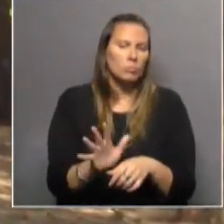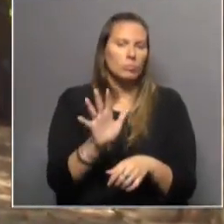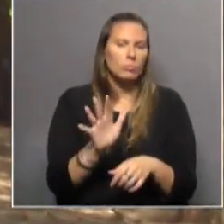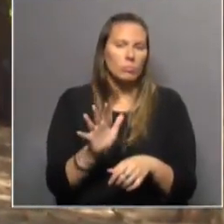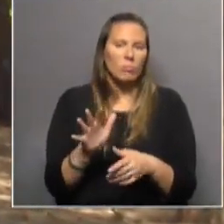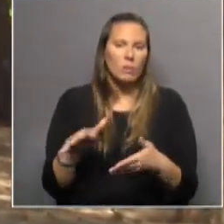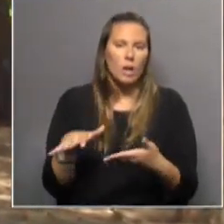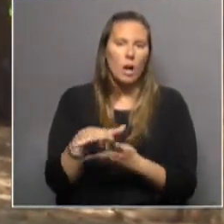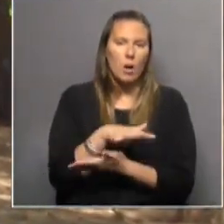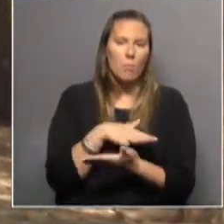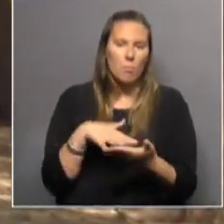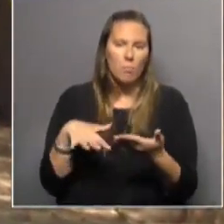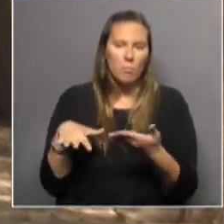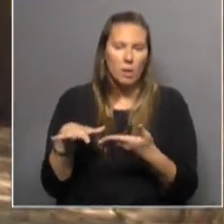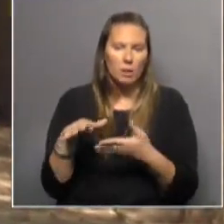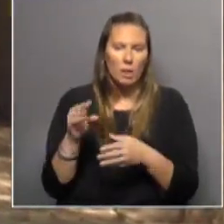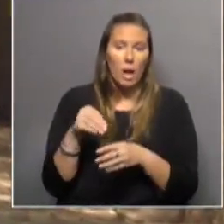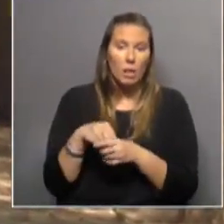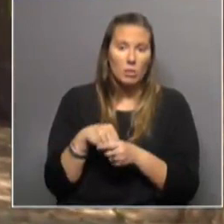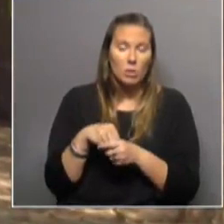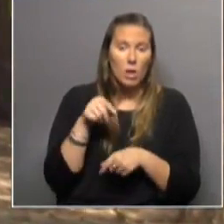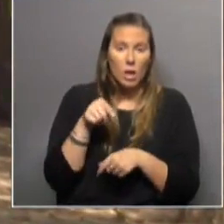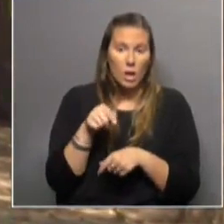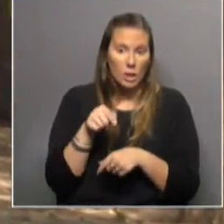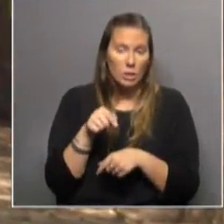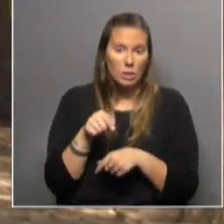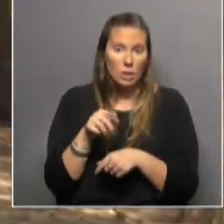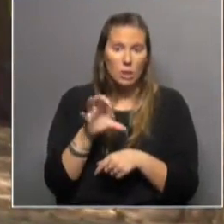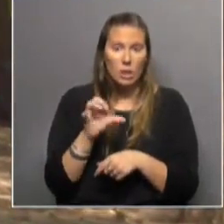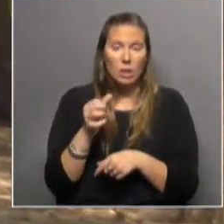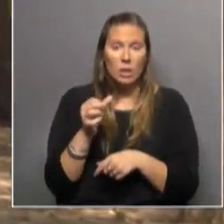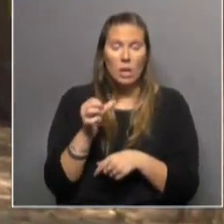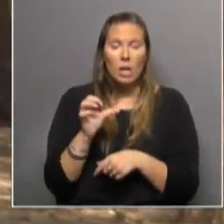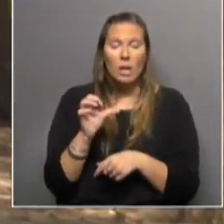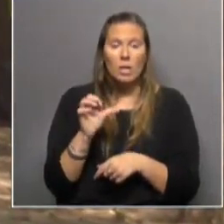está todo dentro de la zona del humedal, ¿no? Este es el humedal Santa Lucía.